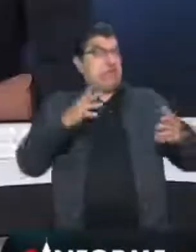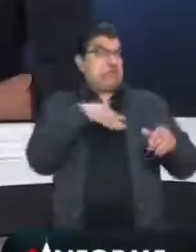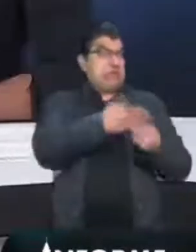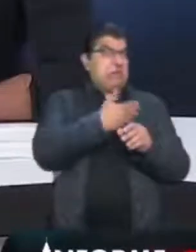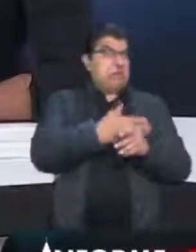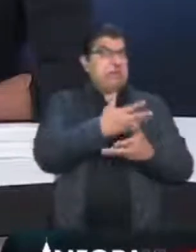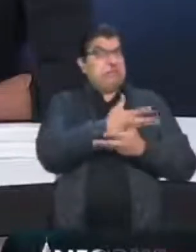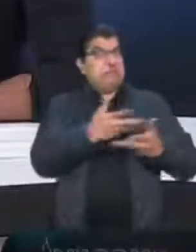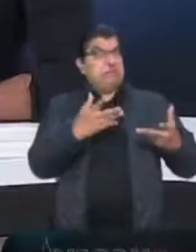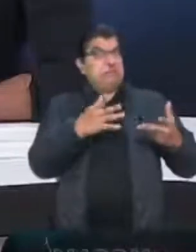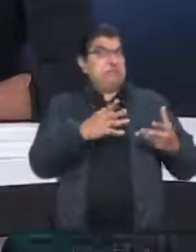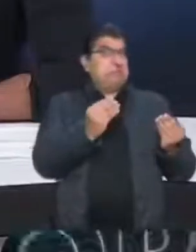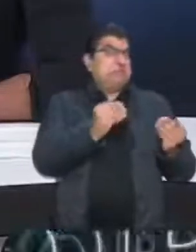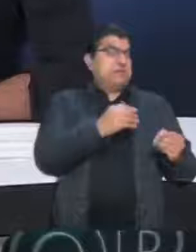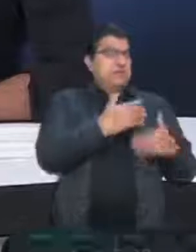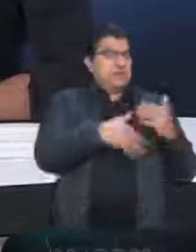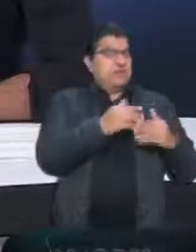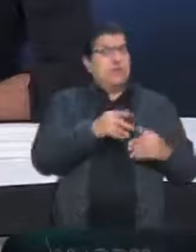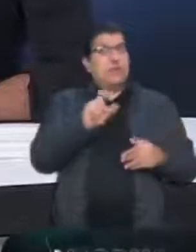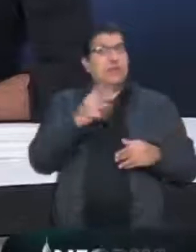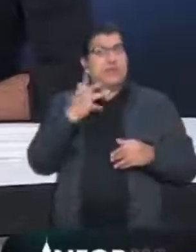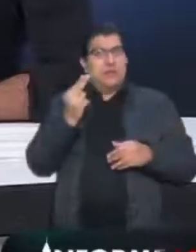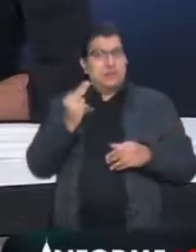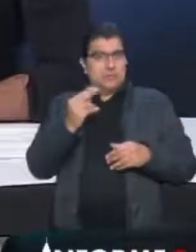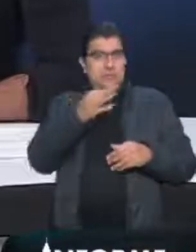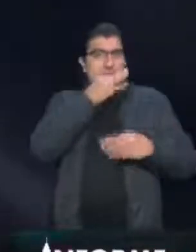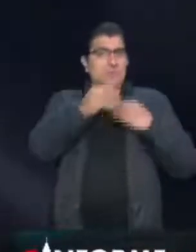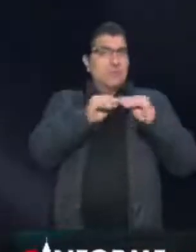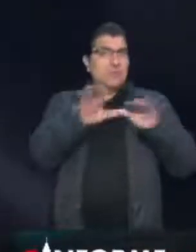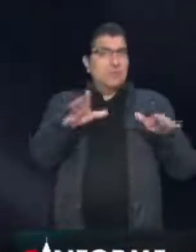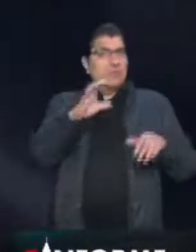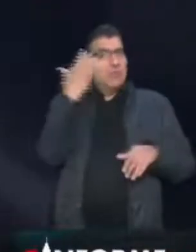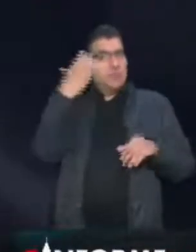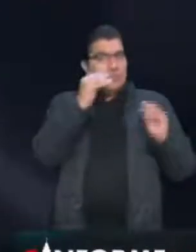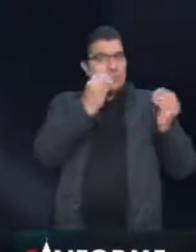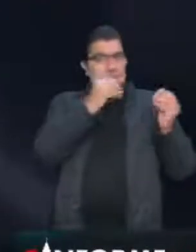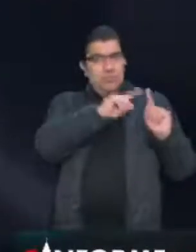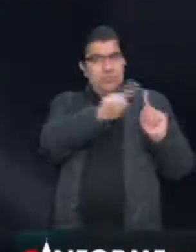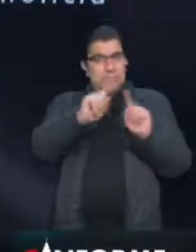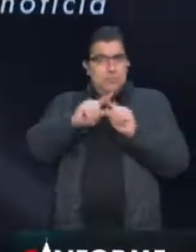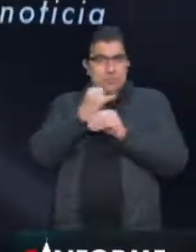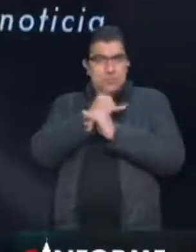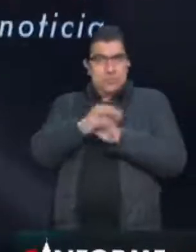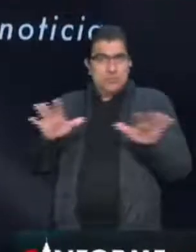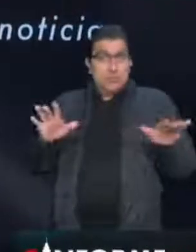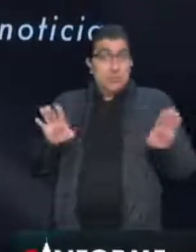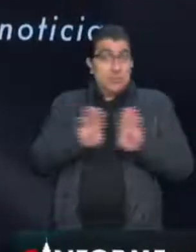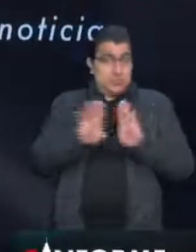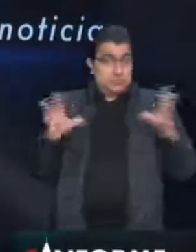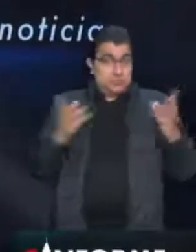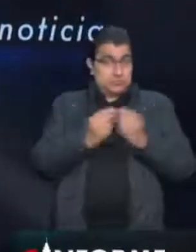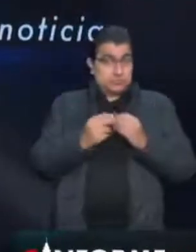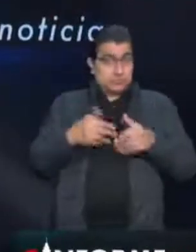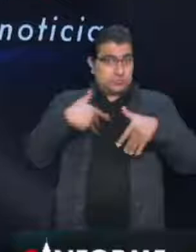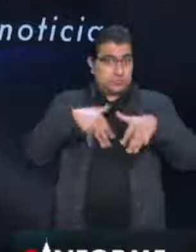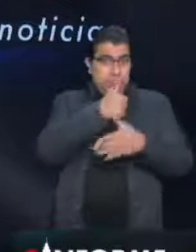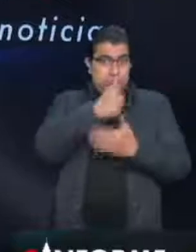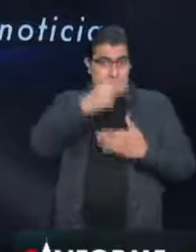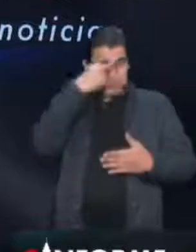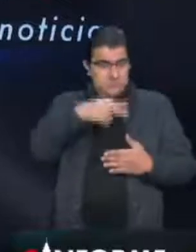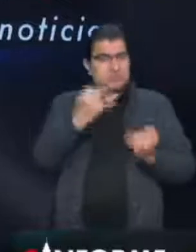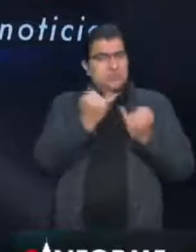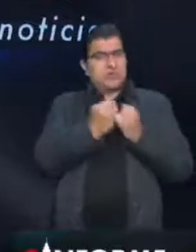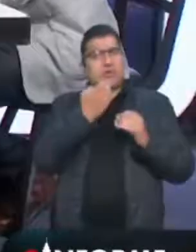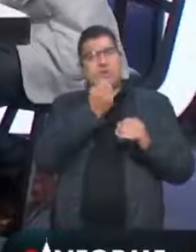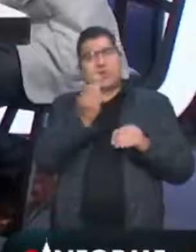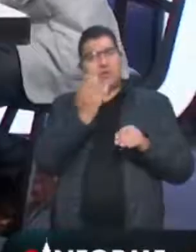al contrario, el hashtag 25N se llenó de varias fotos e información, no solamente de la marcha en la Ciudad de México, sino de varios